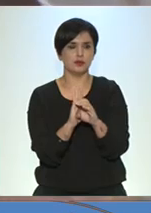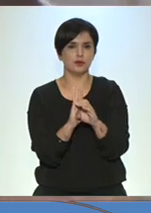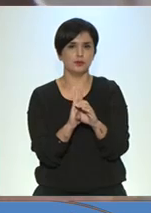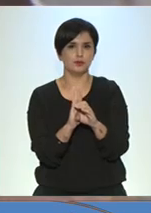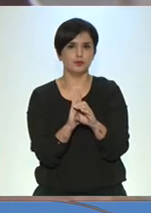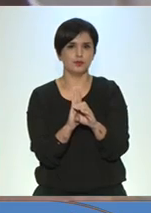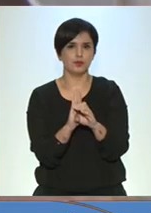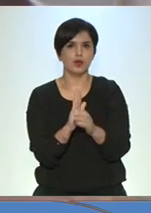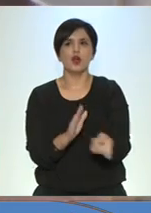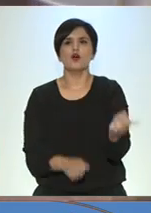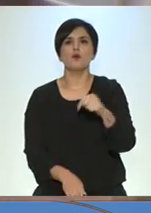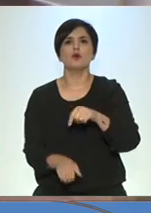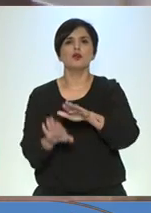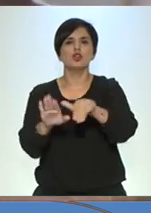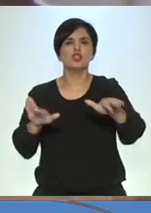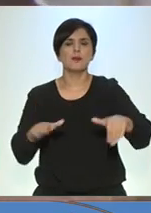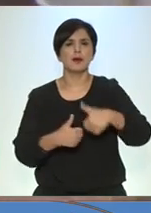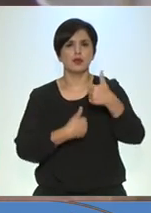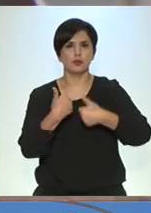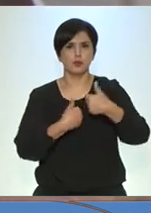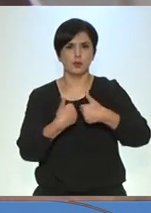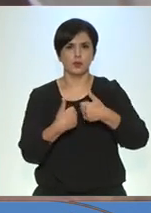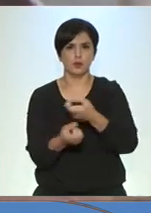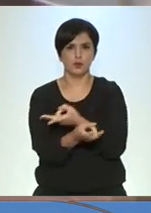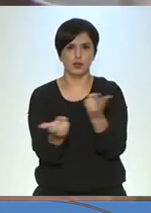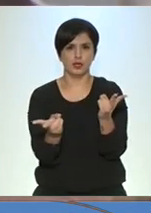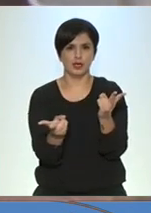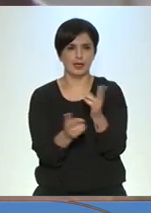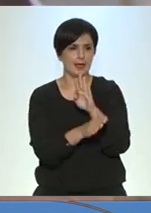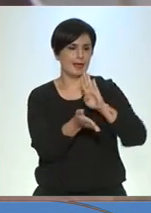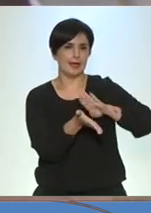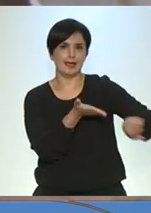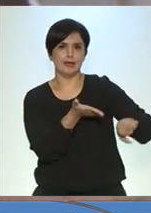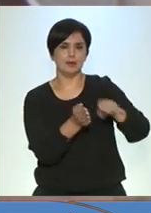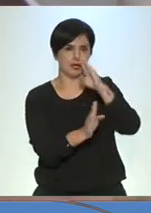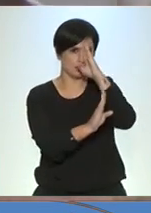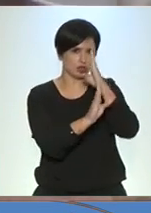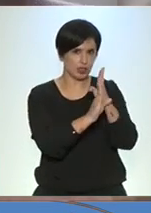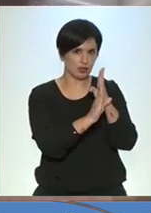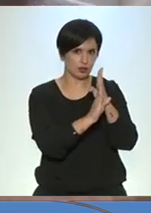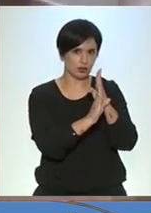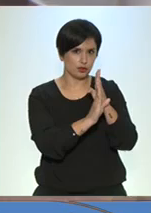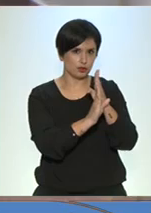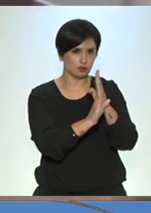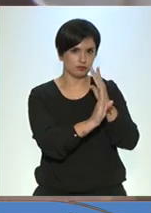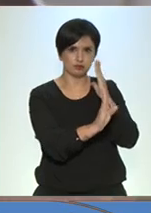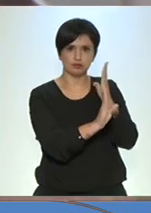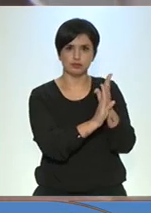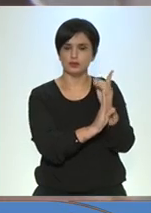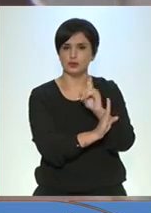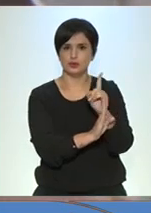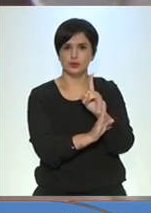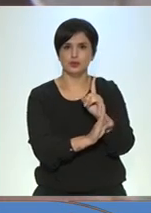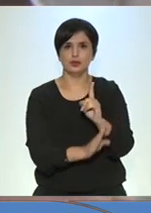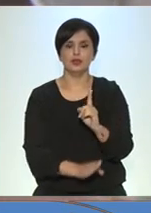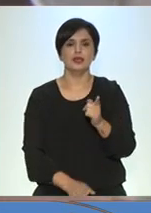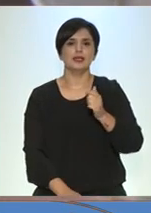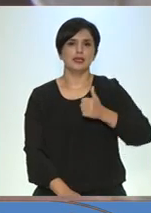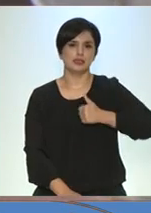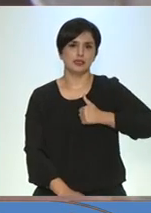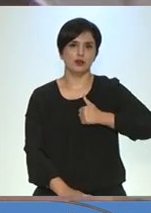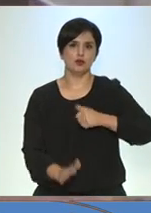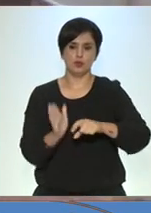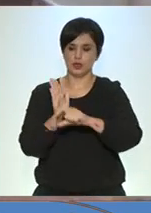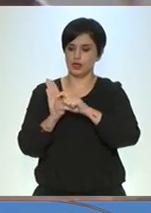licitaciones públicas, deben terminarse los tratos directos e insistimos al Gobierno que se cumpla lo establecido en la glosa de la Ley